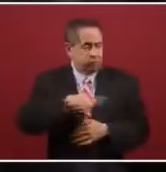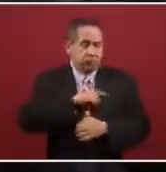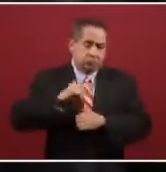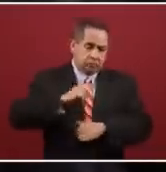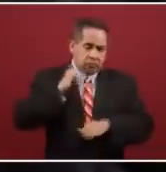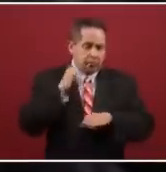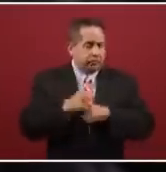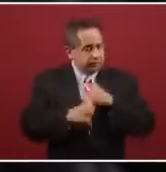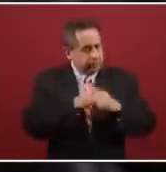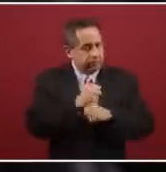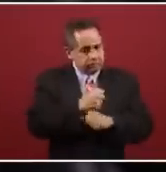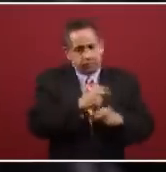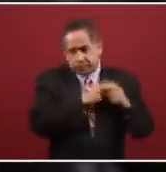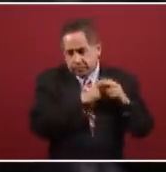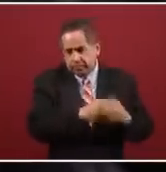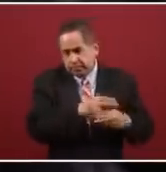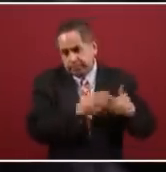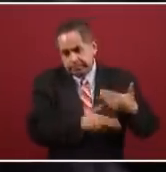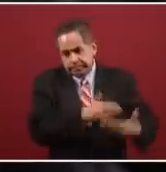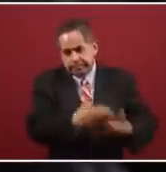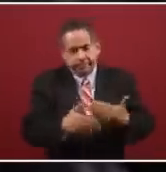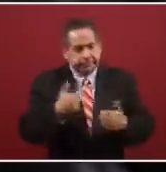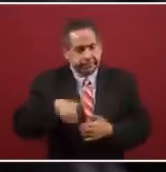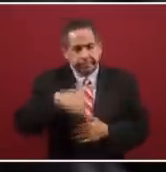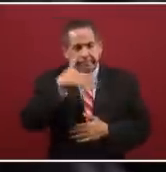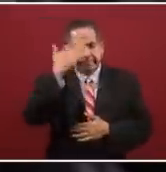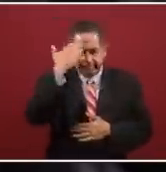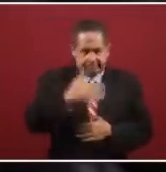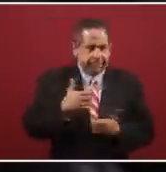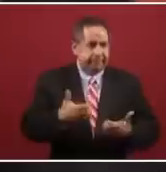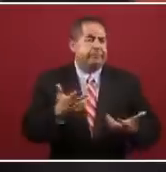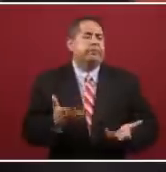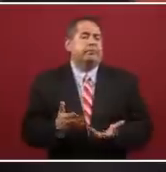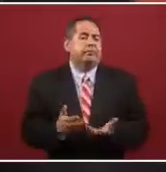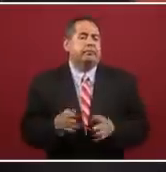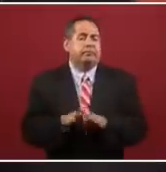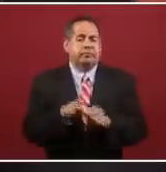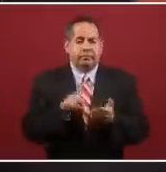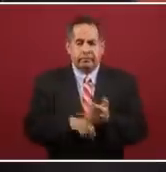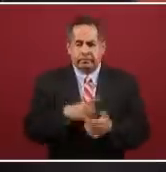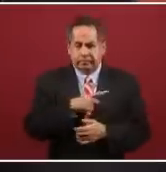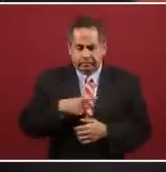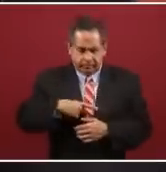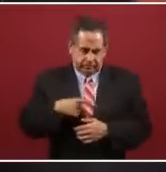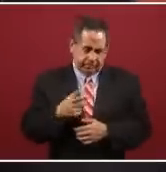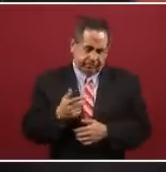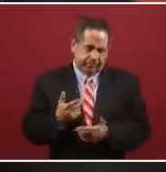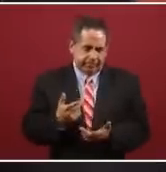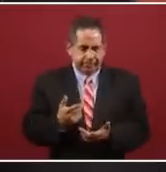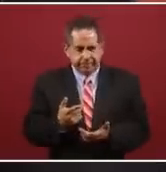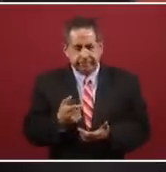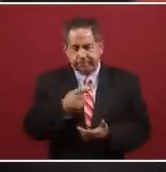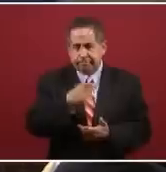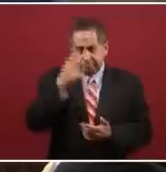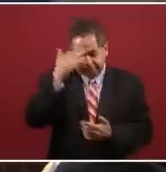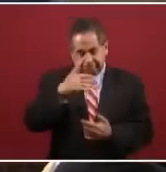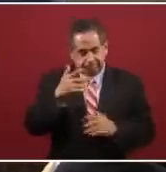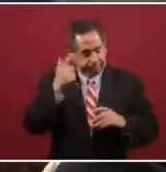estado haciendo esto por años y sabemos lo que hacemos, que tememos que no, que va a ser un